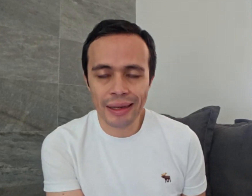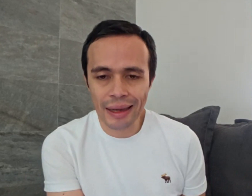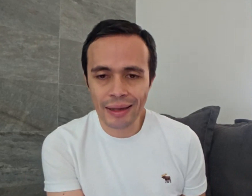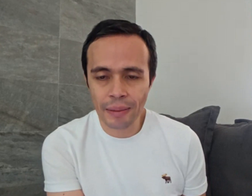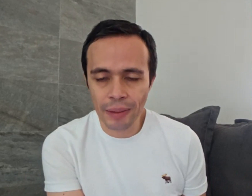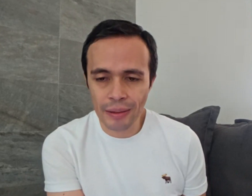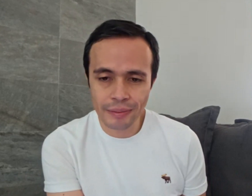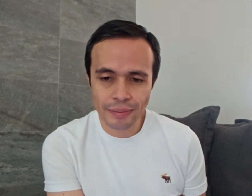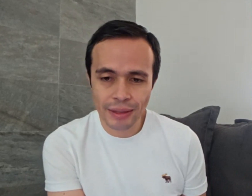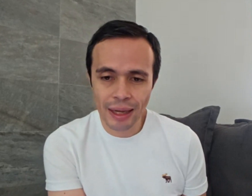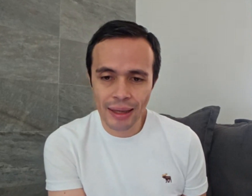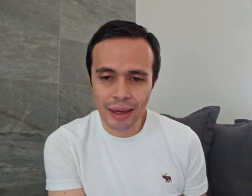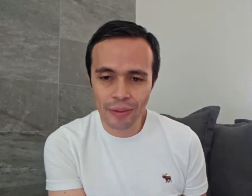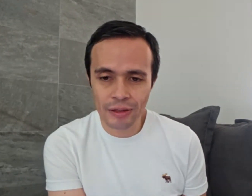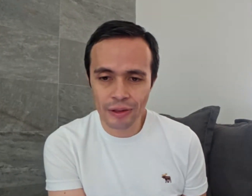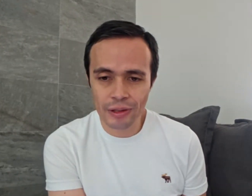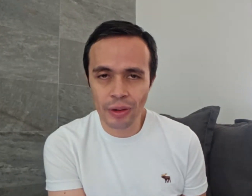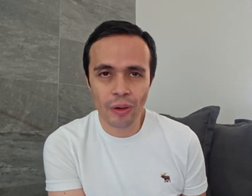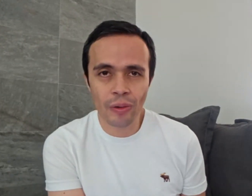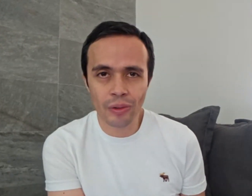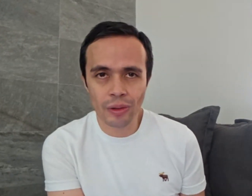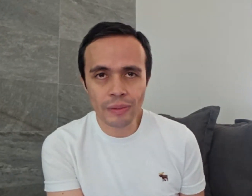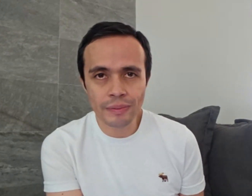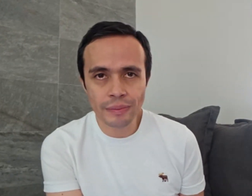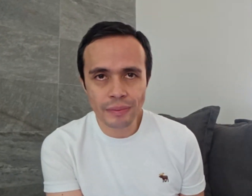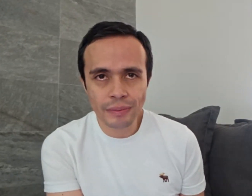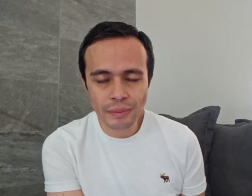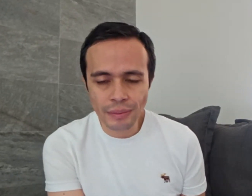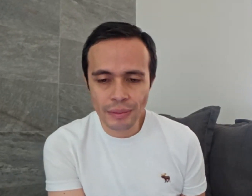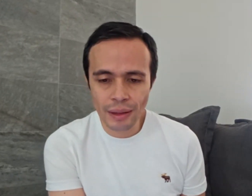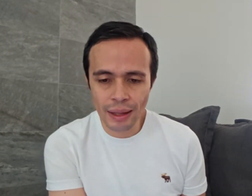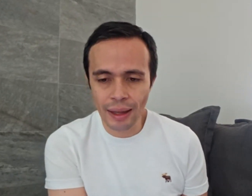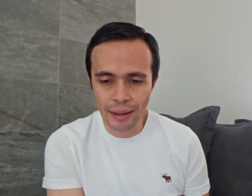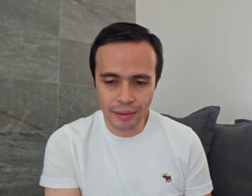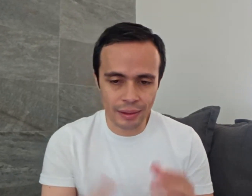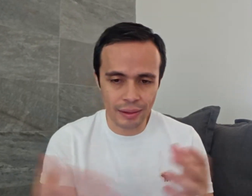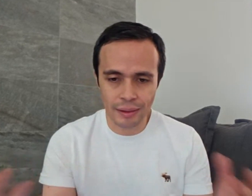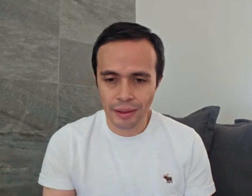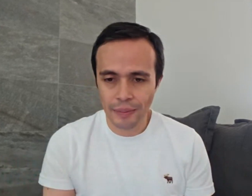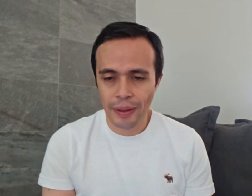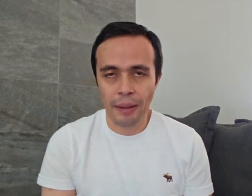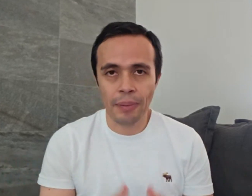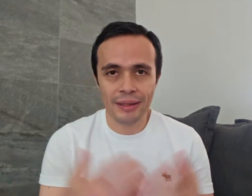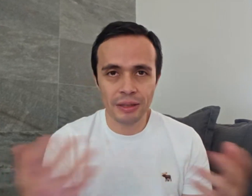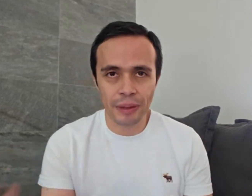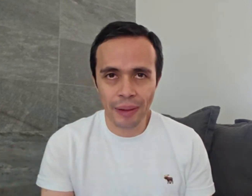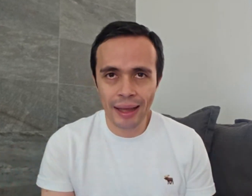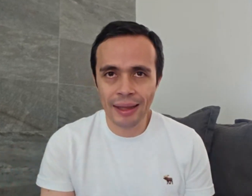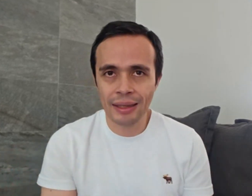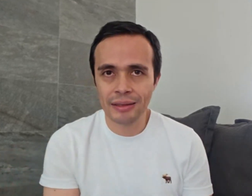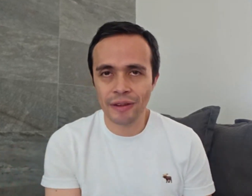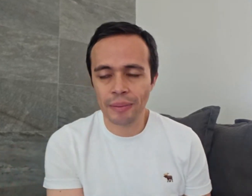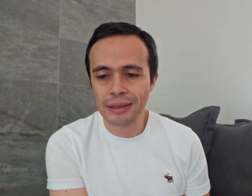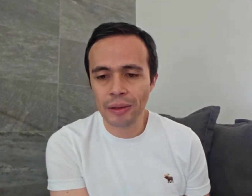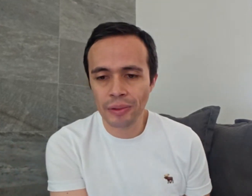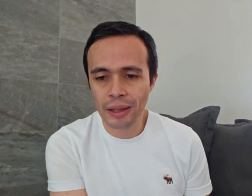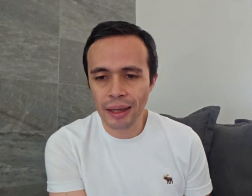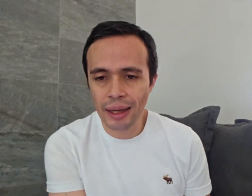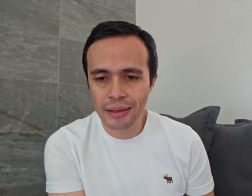pues se requiere también que haya un esfuerzo conjunto de empresas